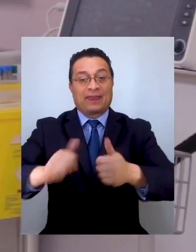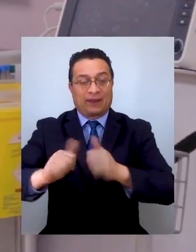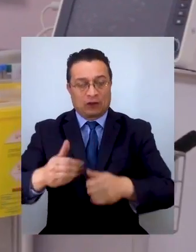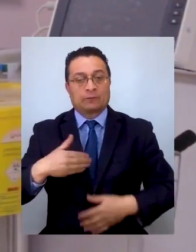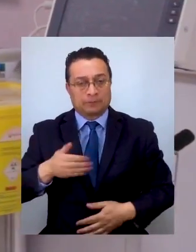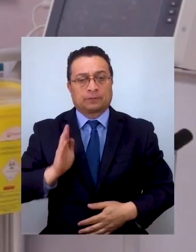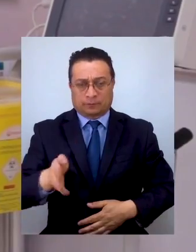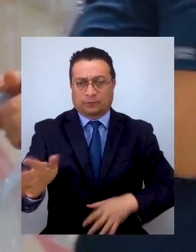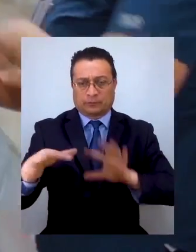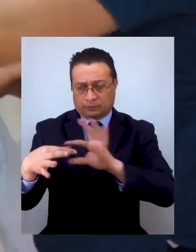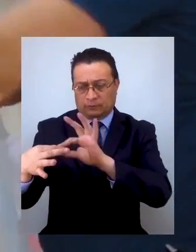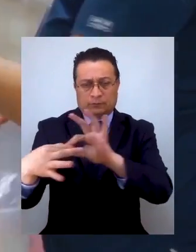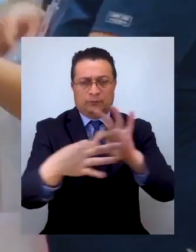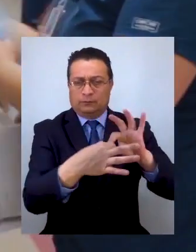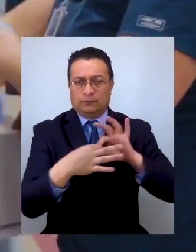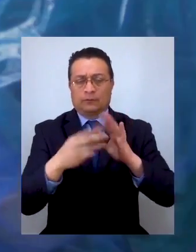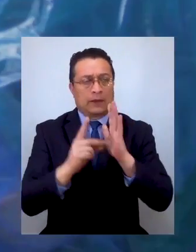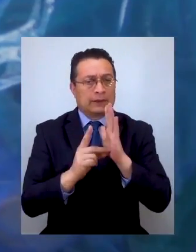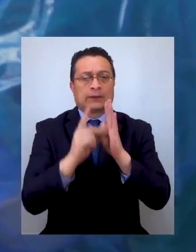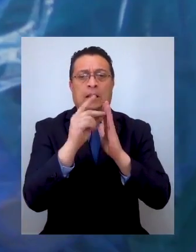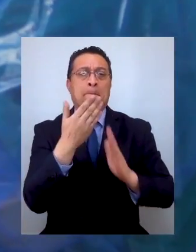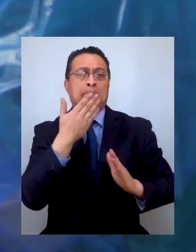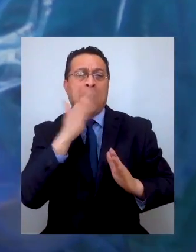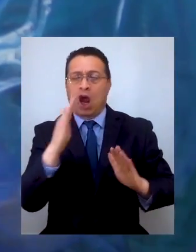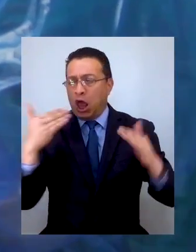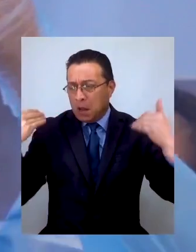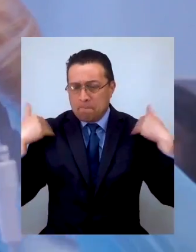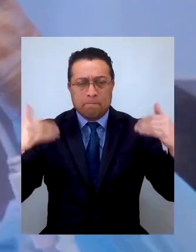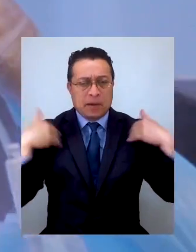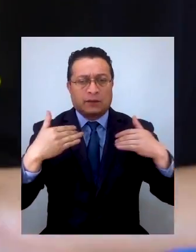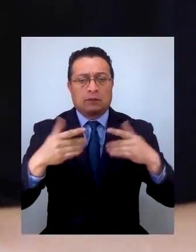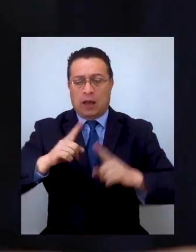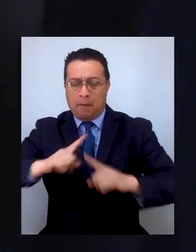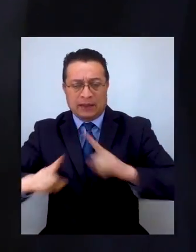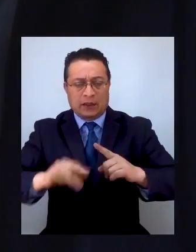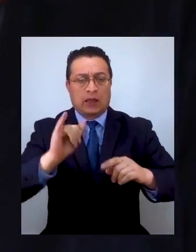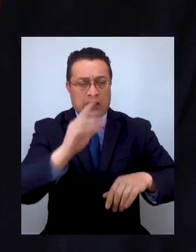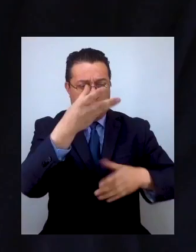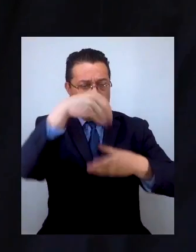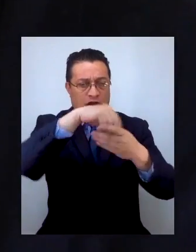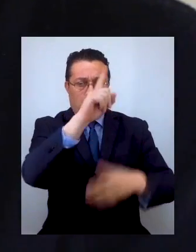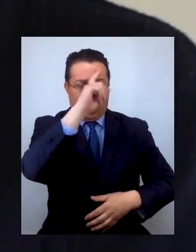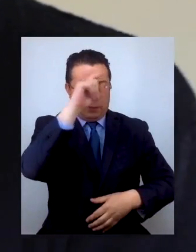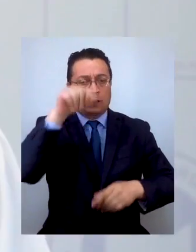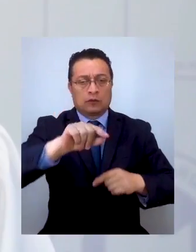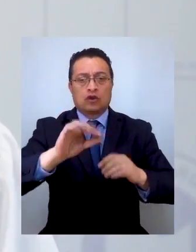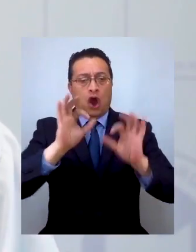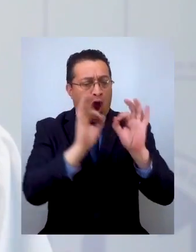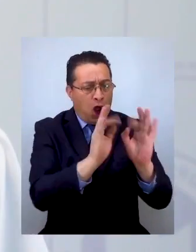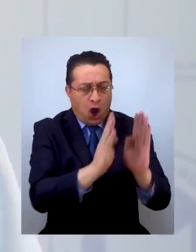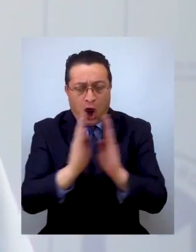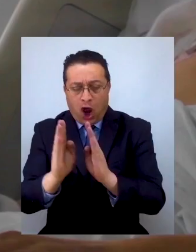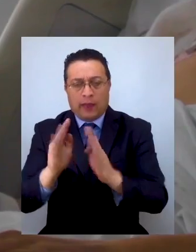es mantenernos afiatados, desarrollando las mejores prácticas, tanto clínicas como administrativas, y crear en orden